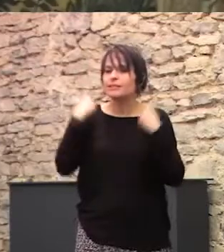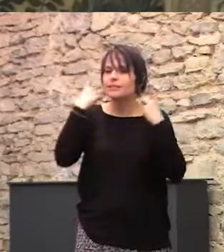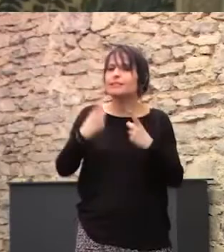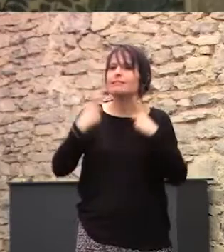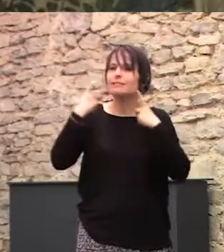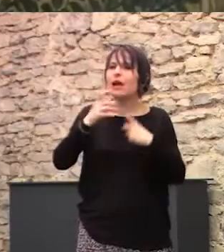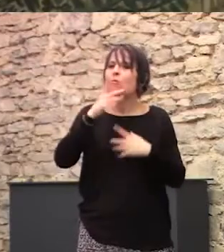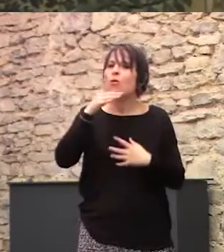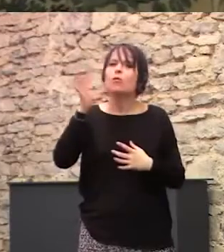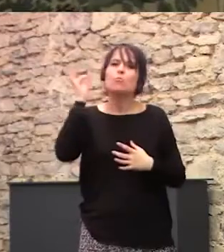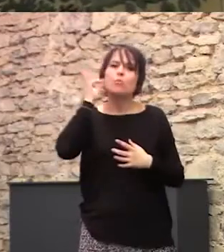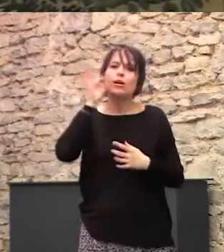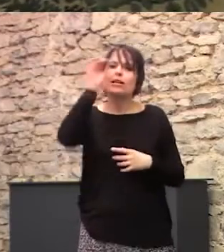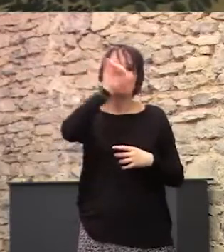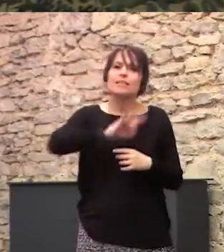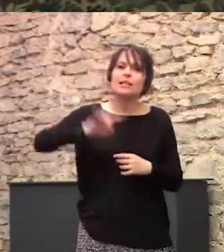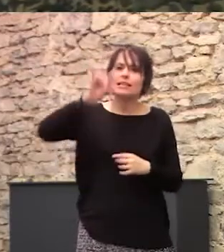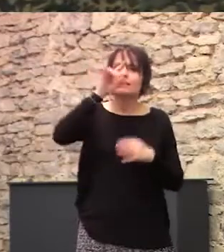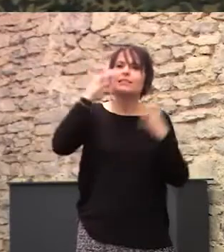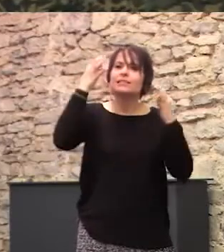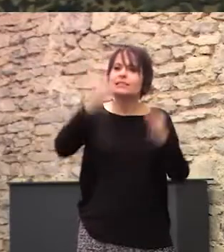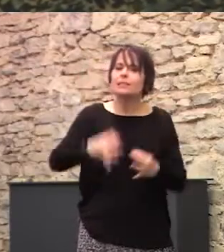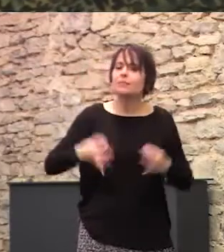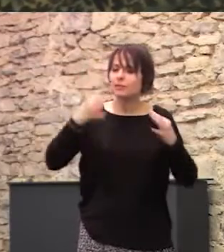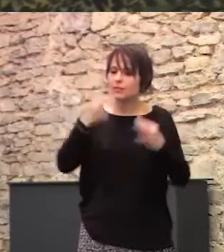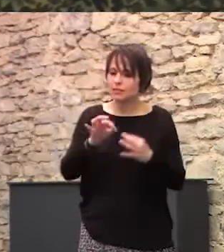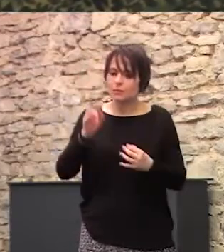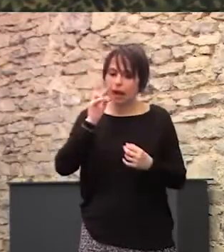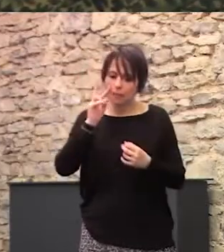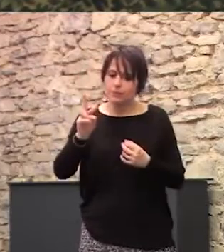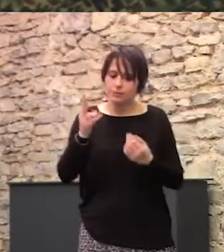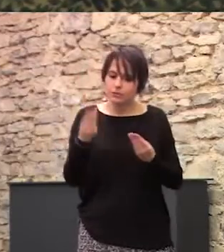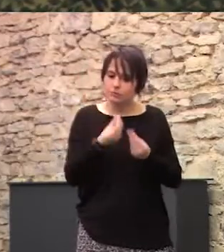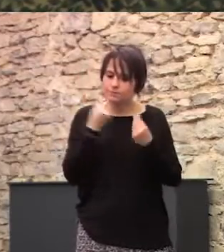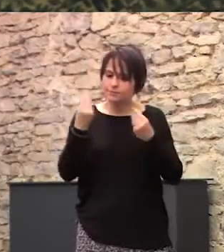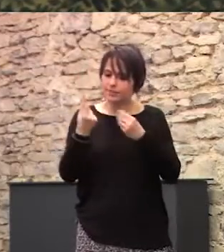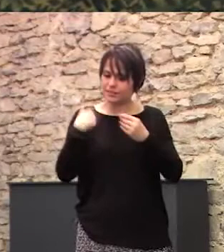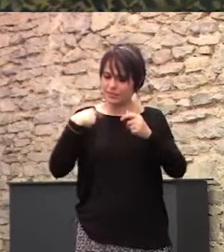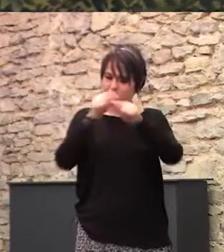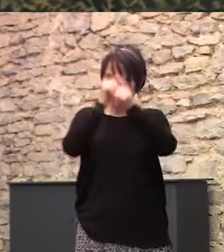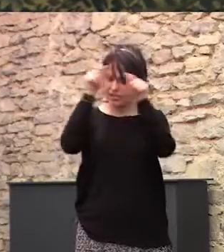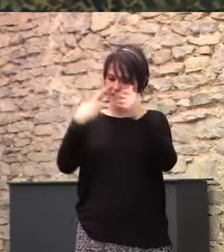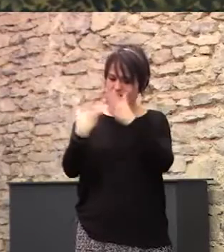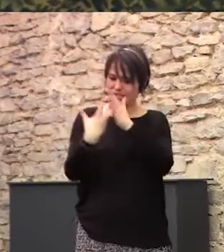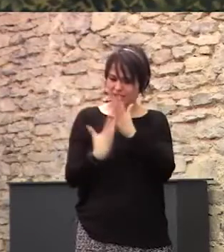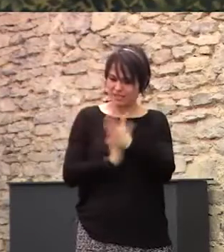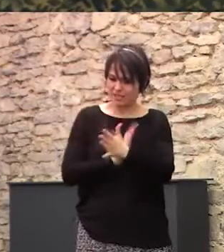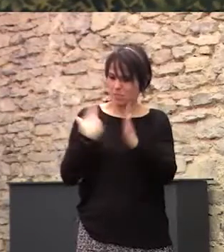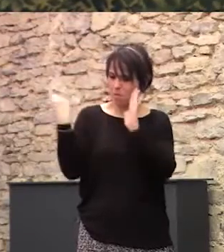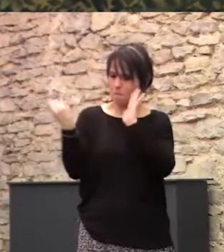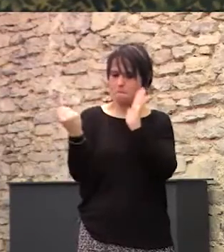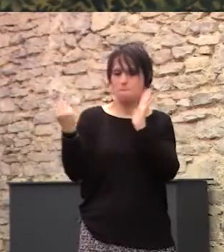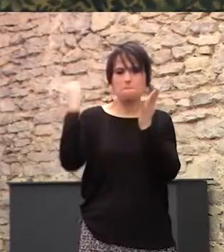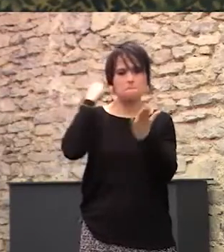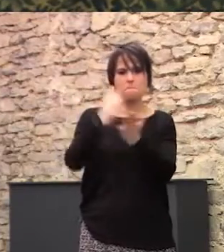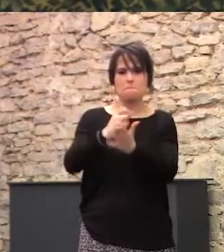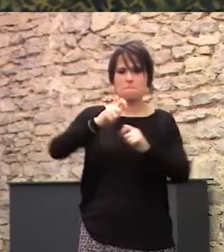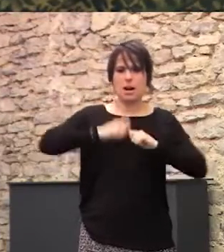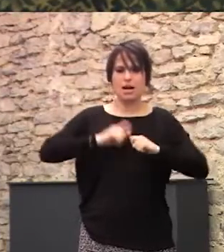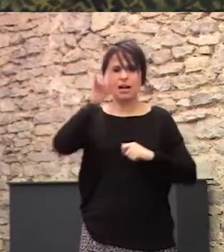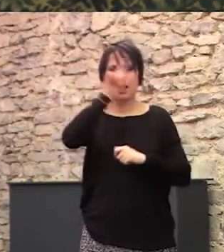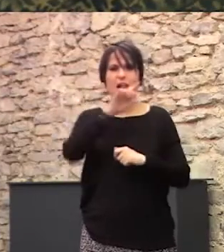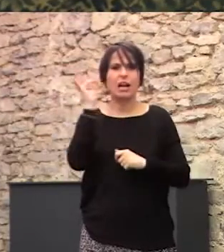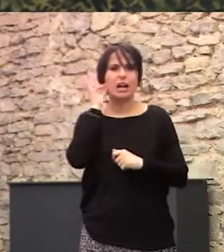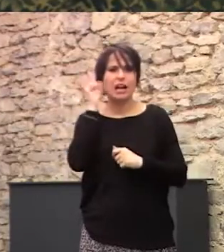negras siempre han visto descritas, siempre se han construido muchísimos estereotipos sobre las mujeres negras.